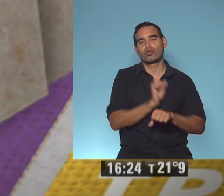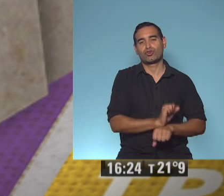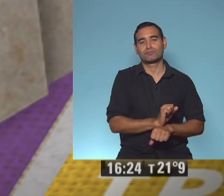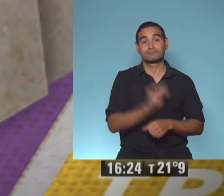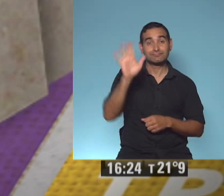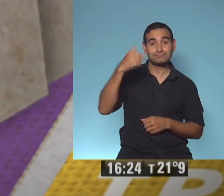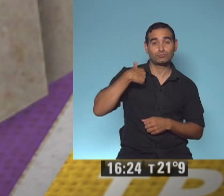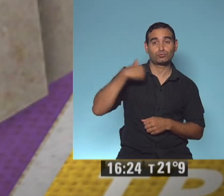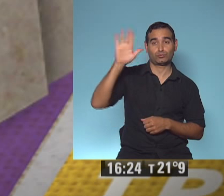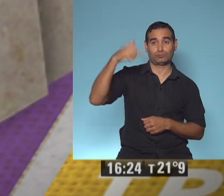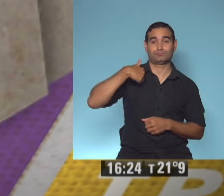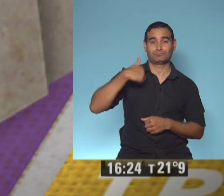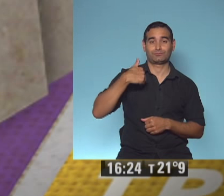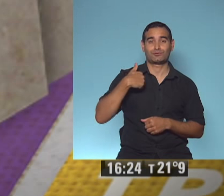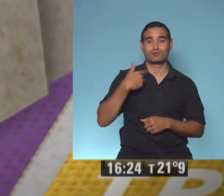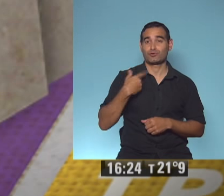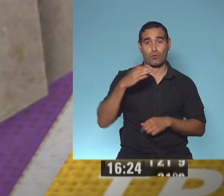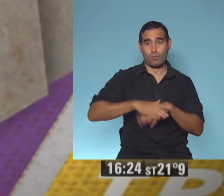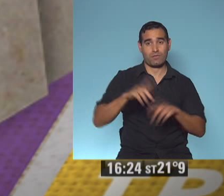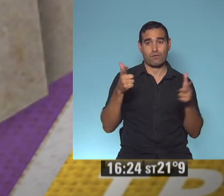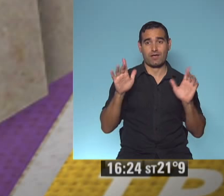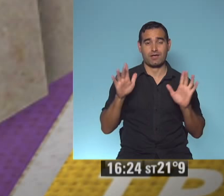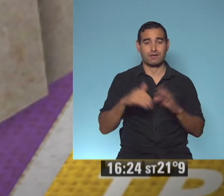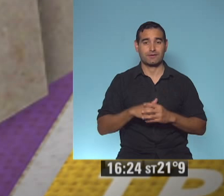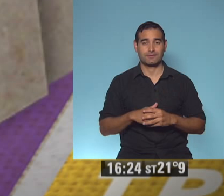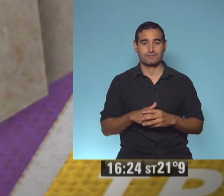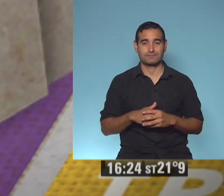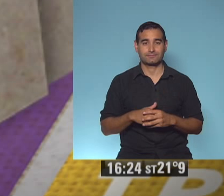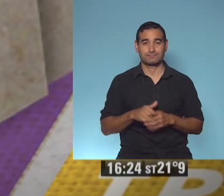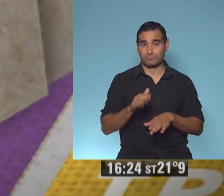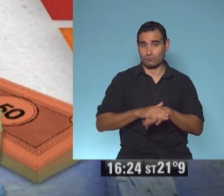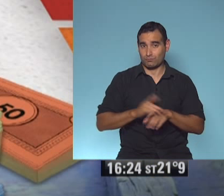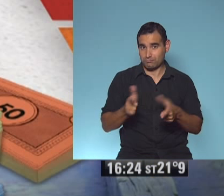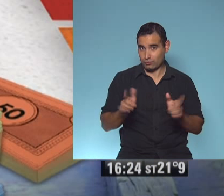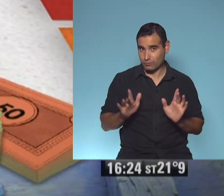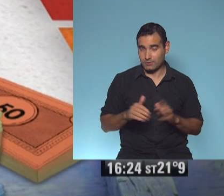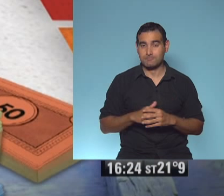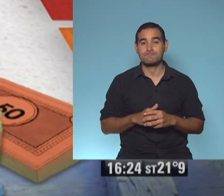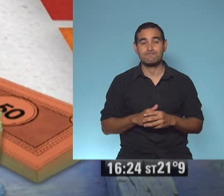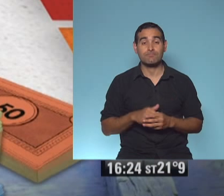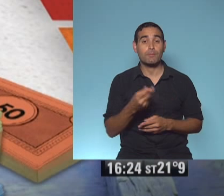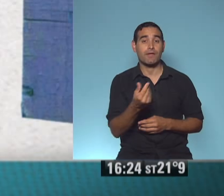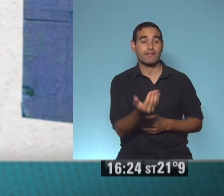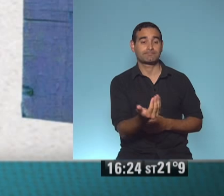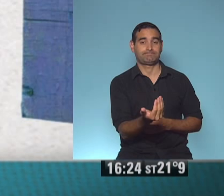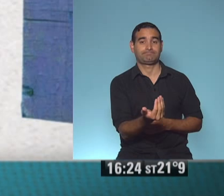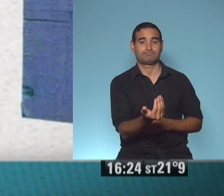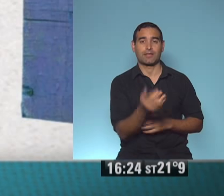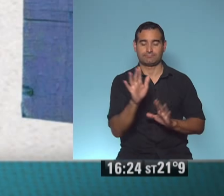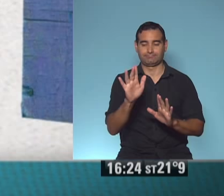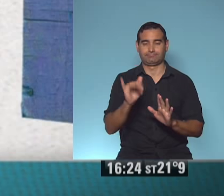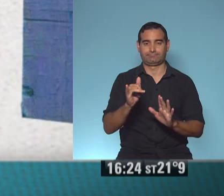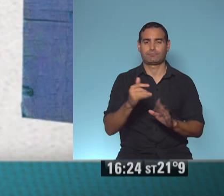¡Acá estoy! ¡Soy inocente! ¡Inocente! ¿El dinero? Ah,